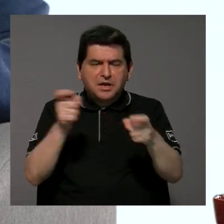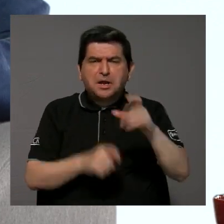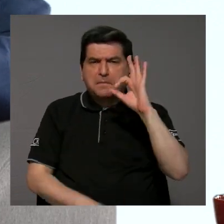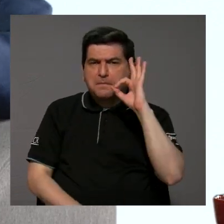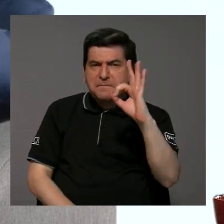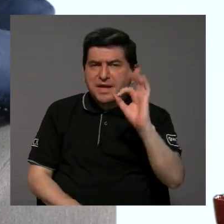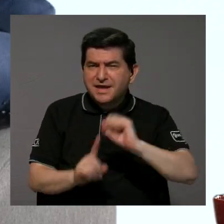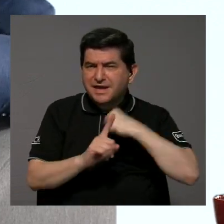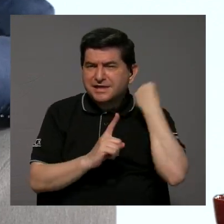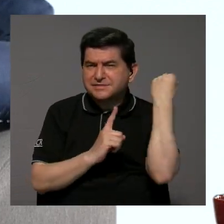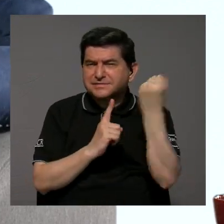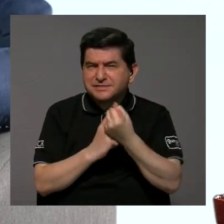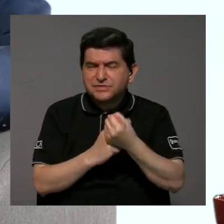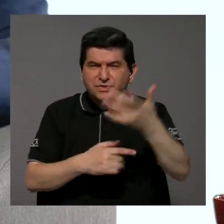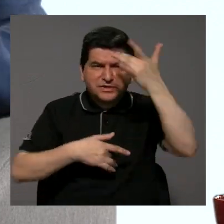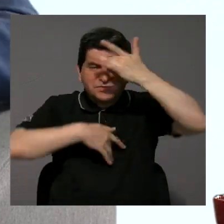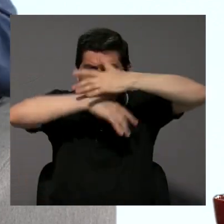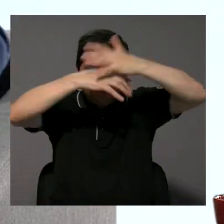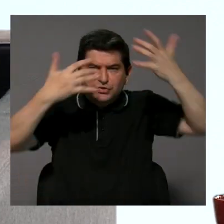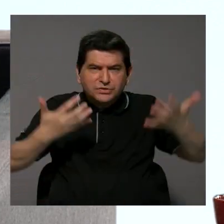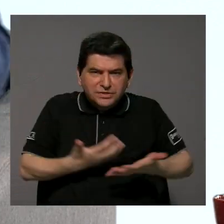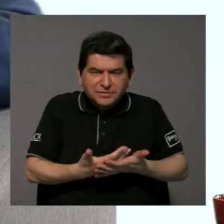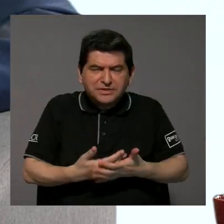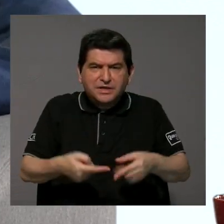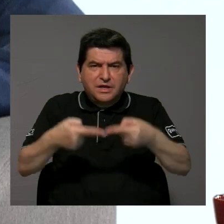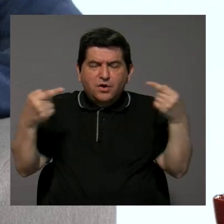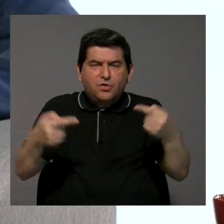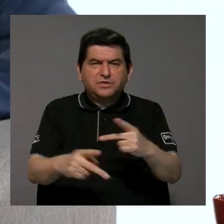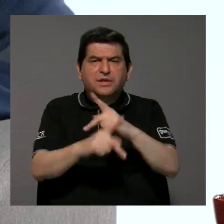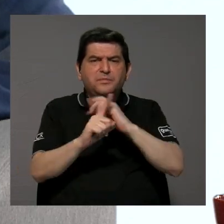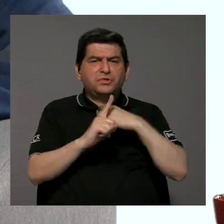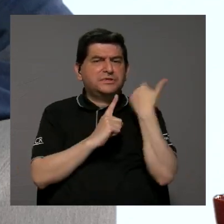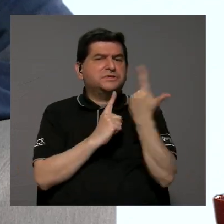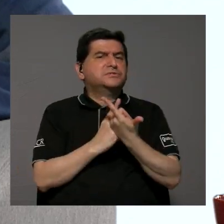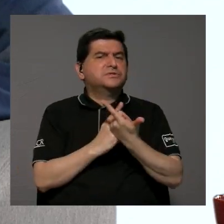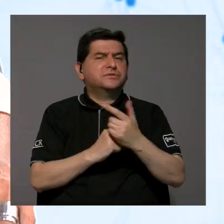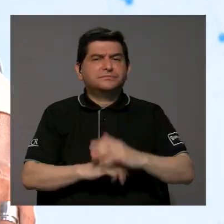bien la situación pandémica versus protección social?